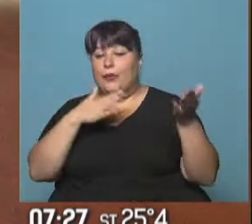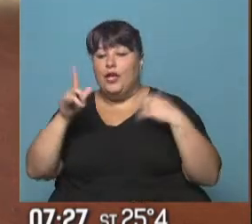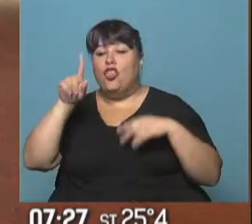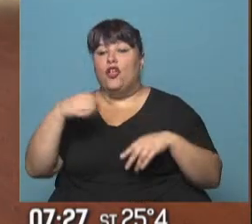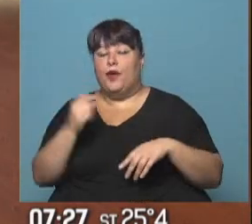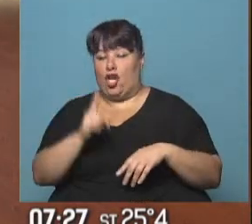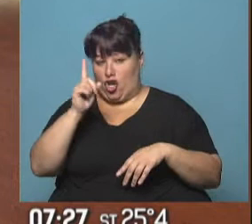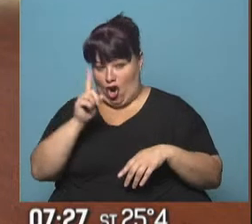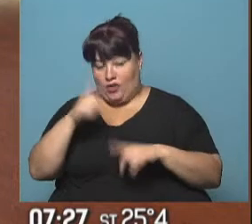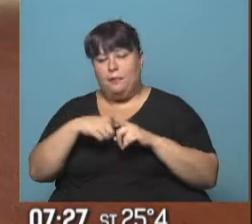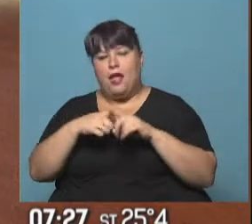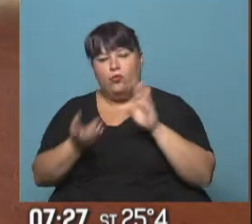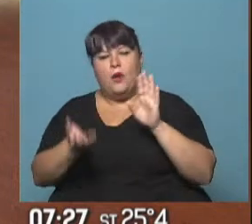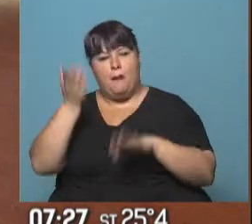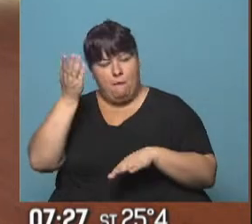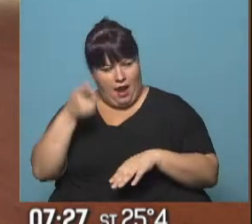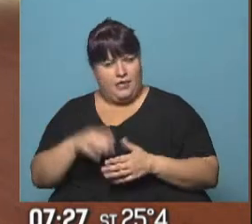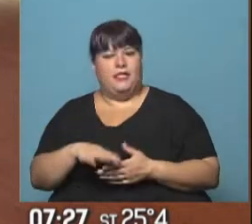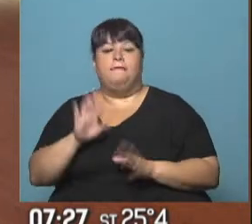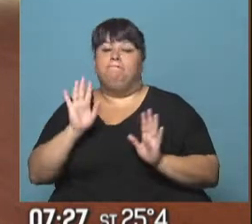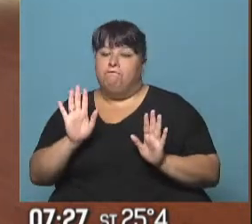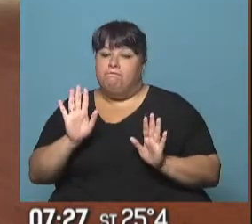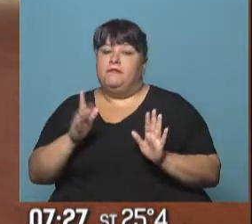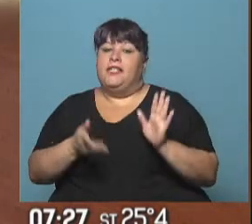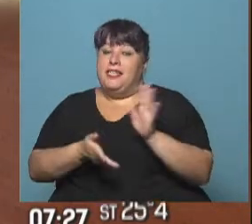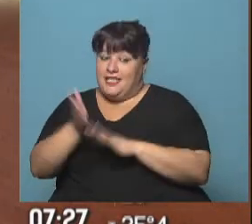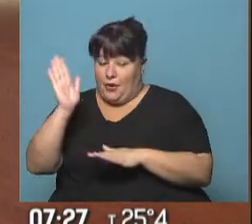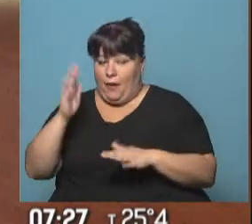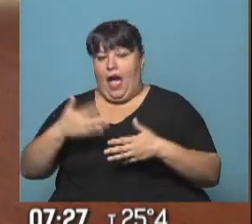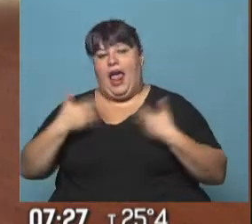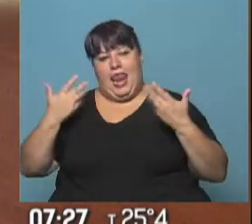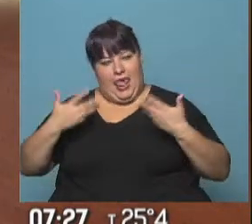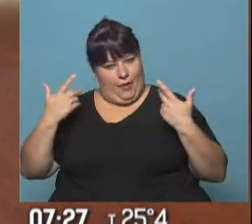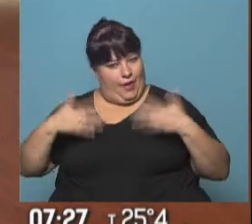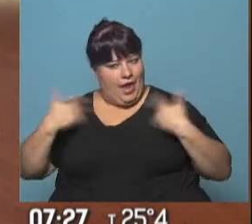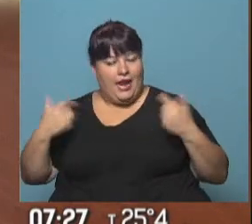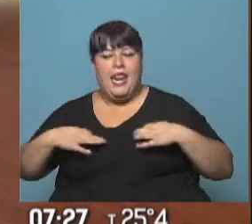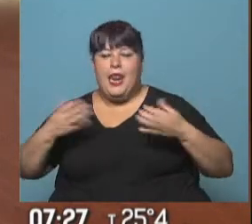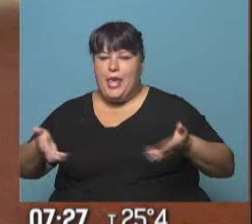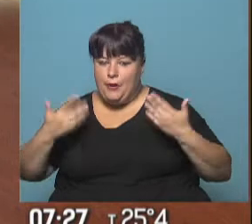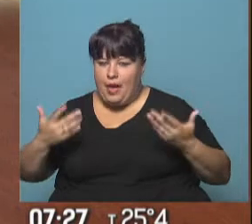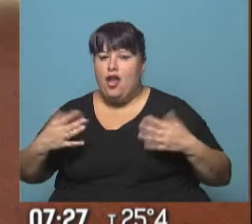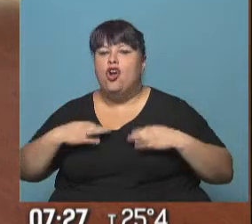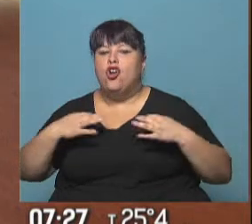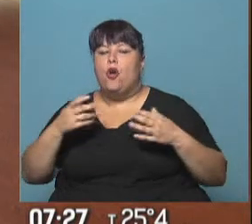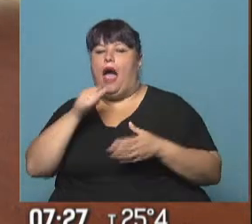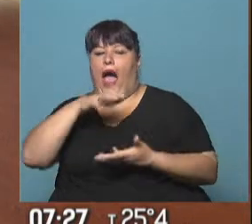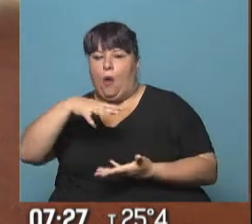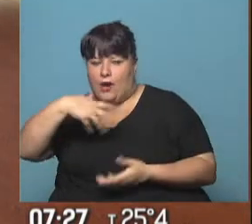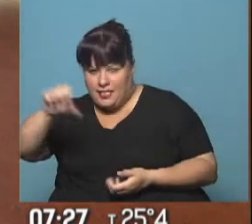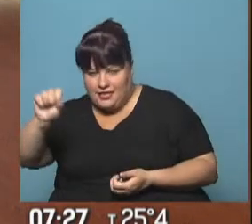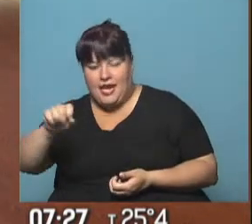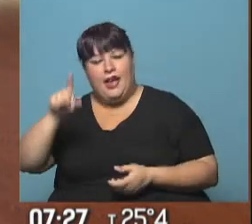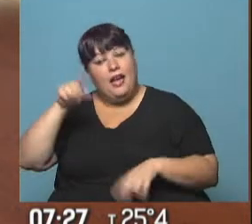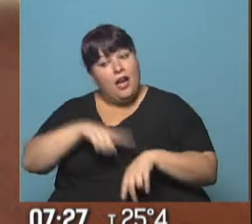del sector norte, ascenso importante de las temperaturas, así que salga desabrigado, salga con ropa liviana, salga con una botellita de agua.